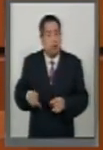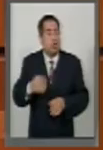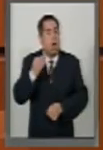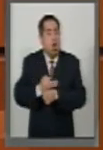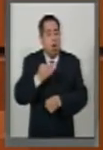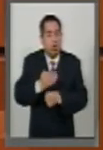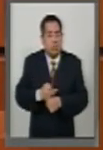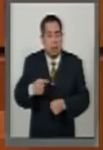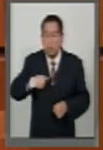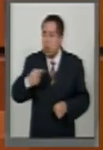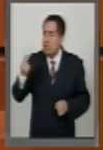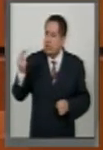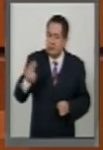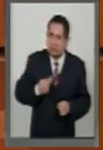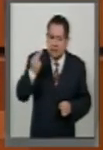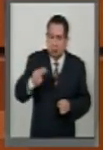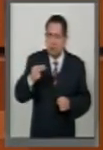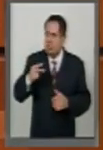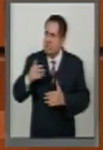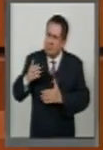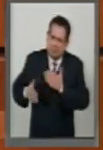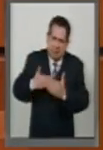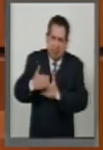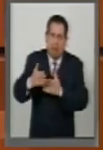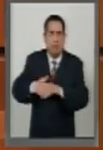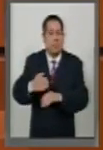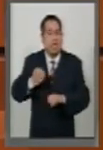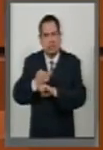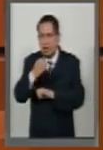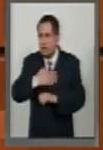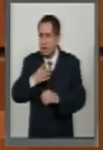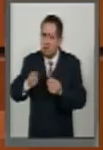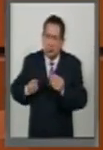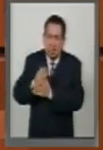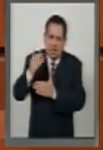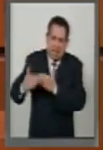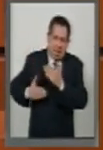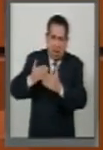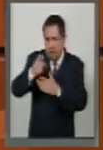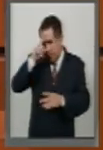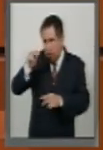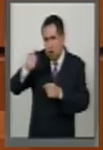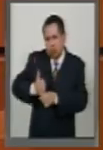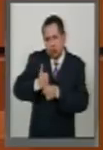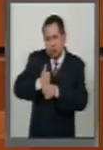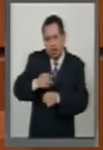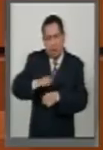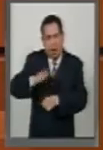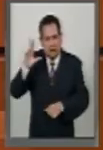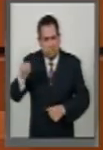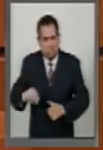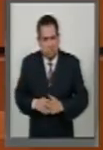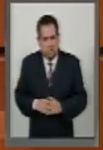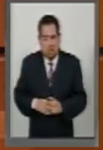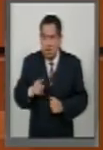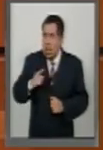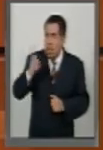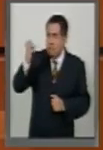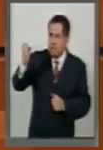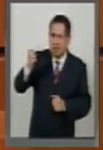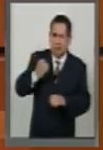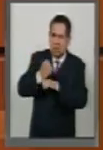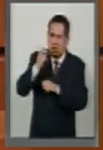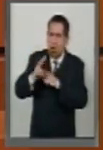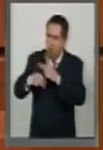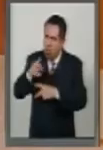momento necesitamos sacar adelante mi estado y hacer que deje de sufrir. Ahí está mi espada en prenda y